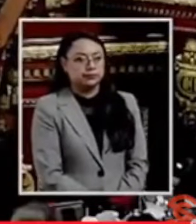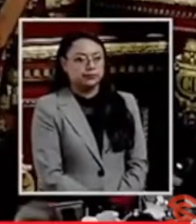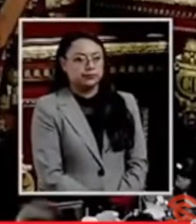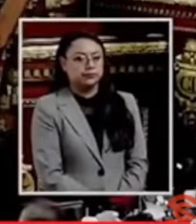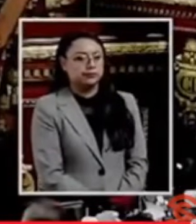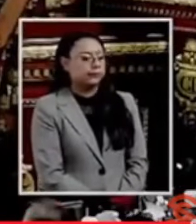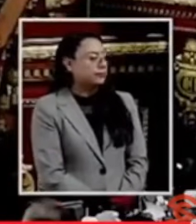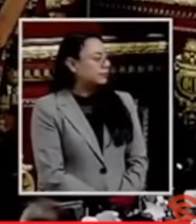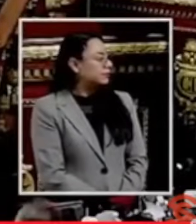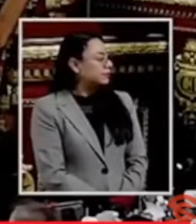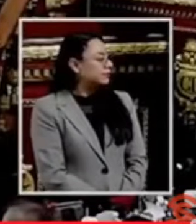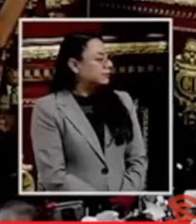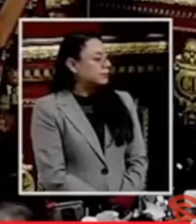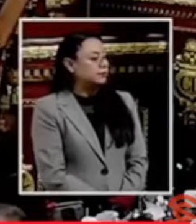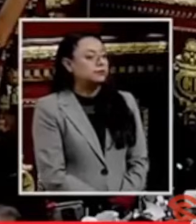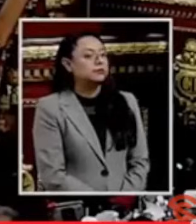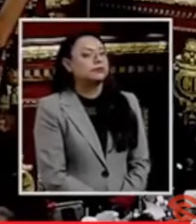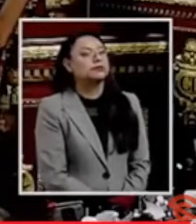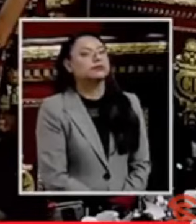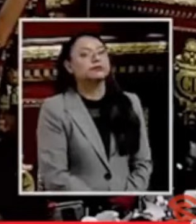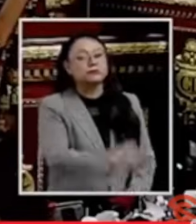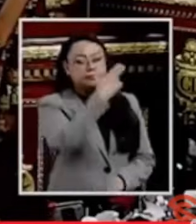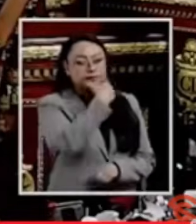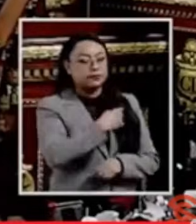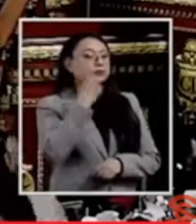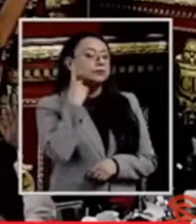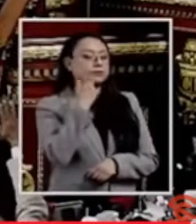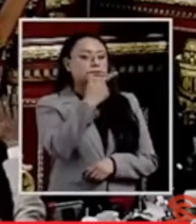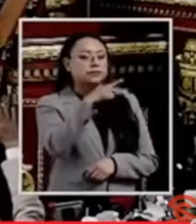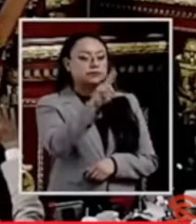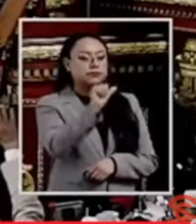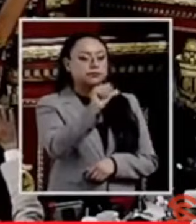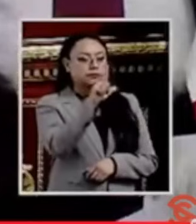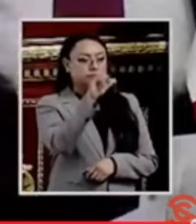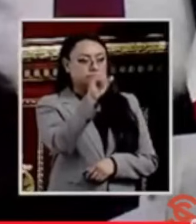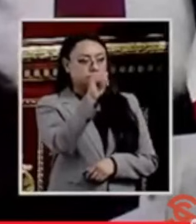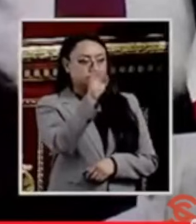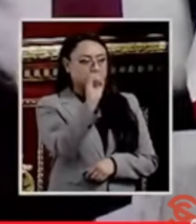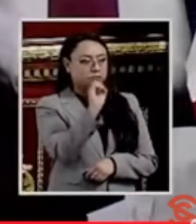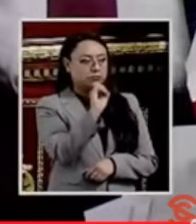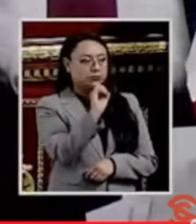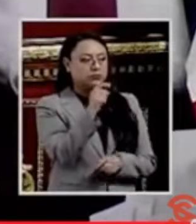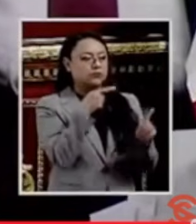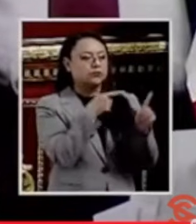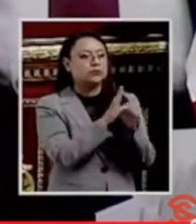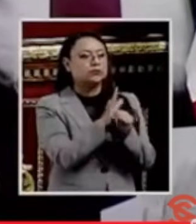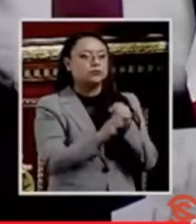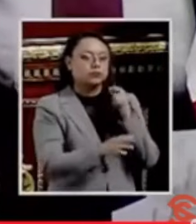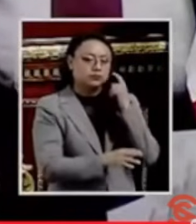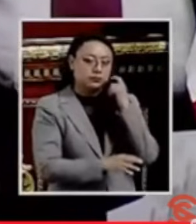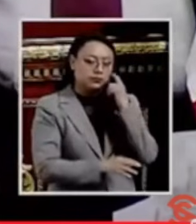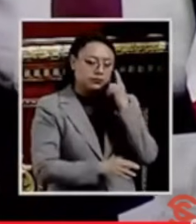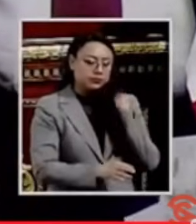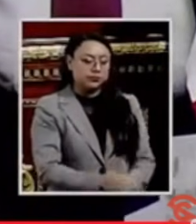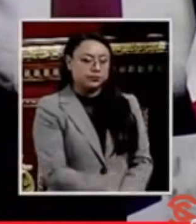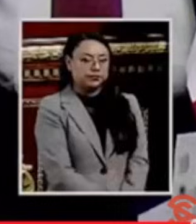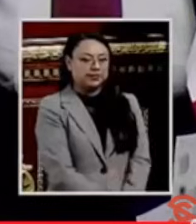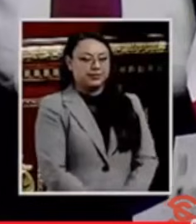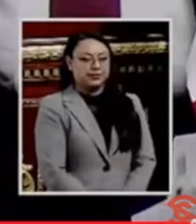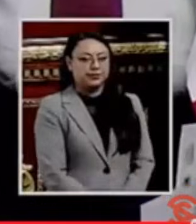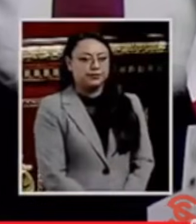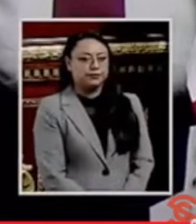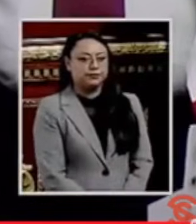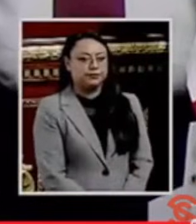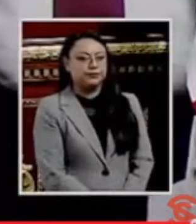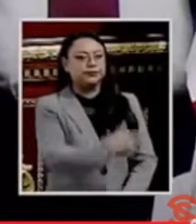apoyo del grupo parlamentario, la diputada Yuriri. Creo que es una mujer proba, es una mujer que ha hecho su